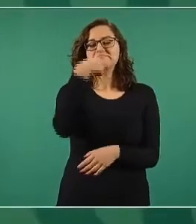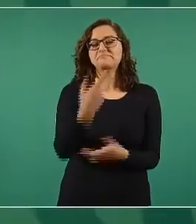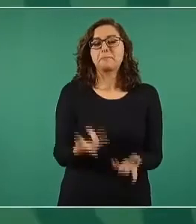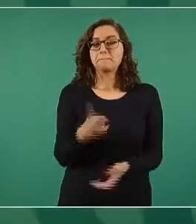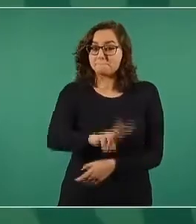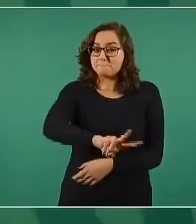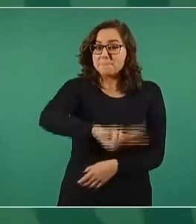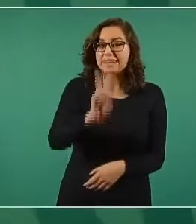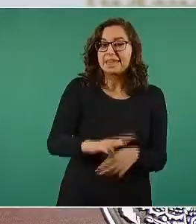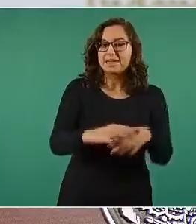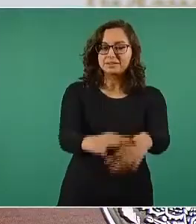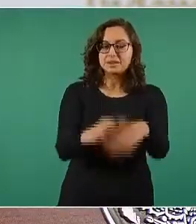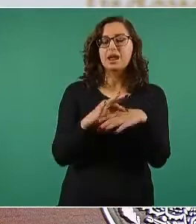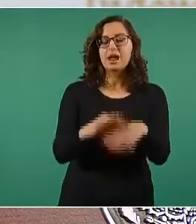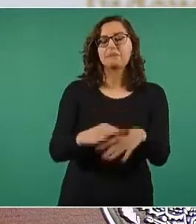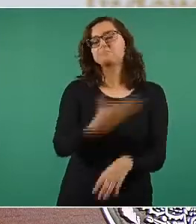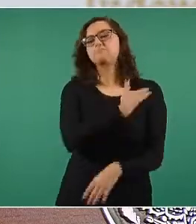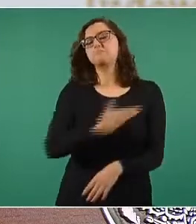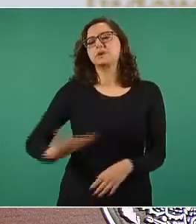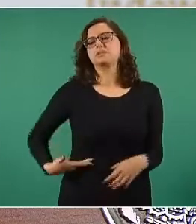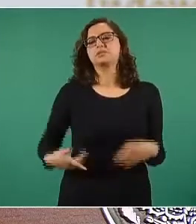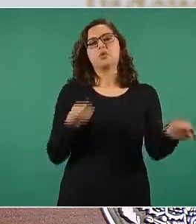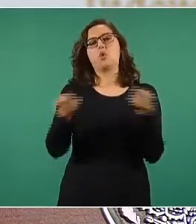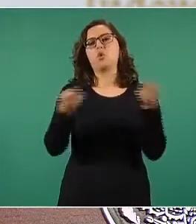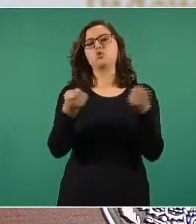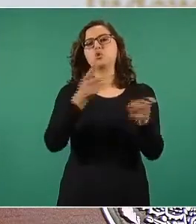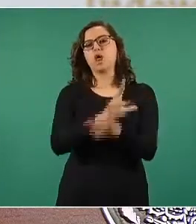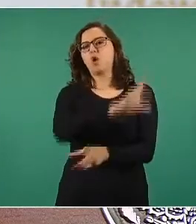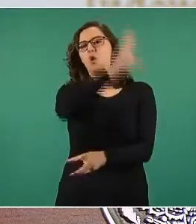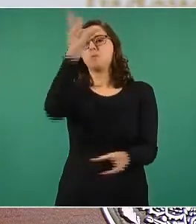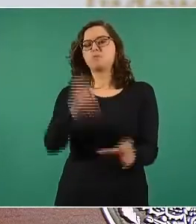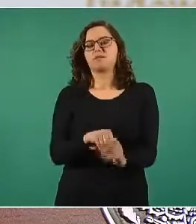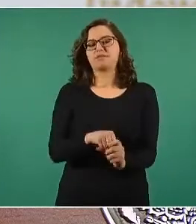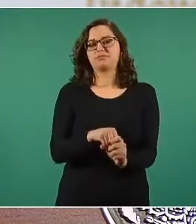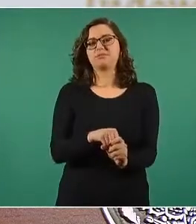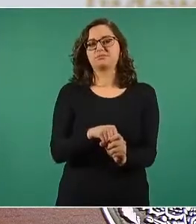El Poder Legislativo y el Poder Judicial